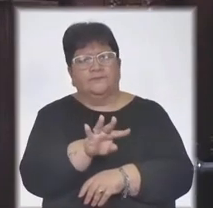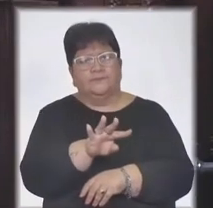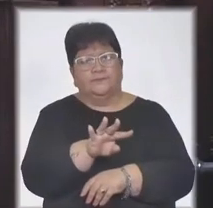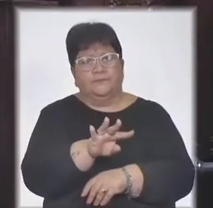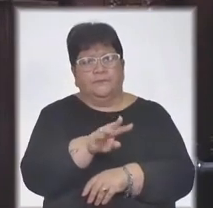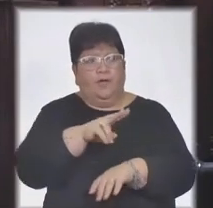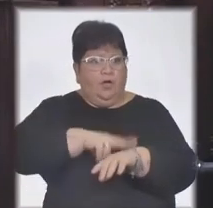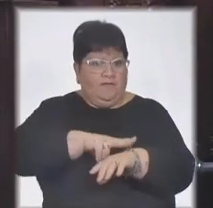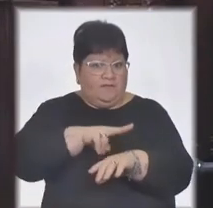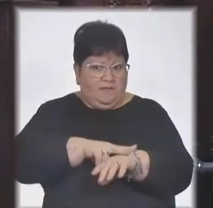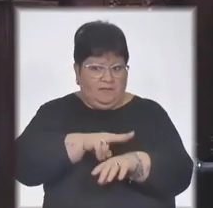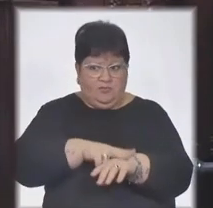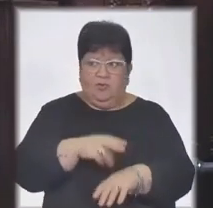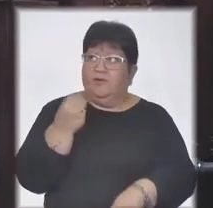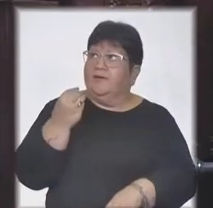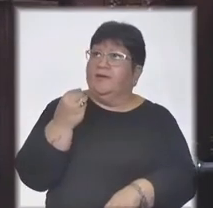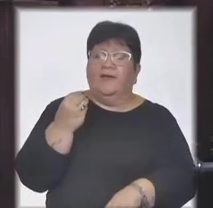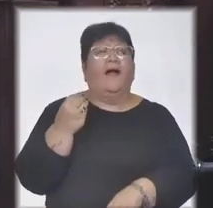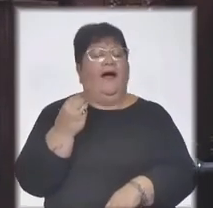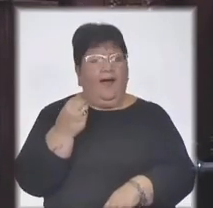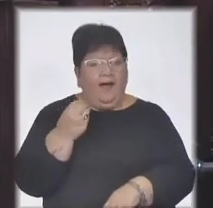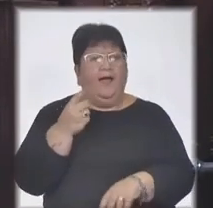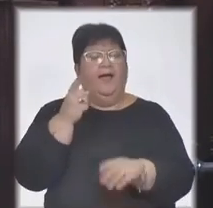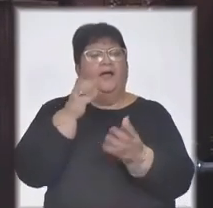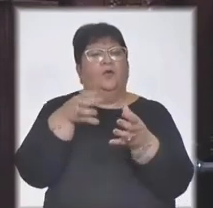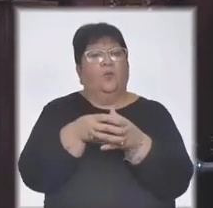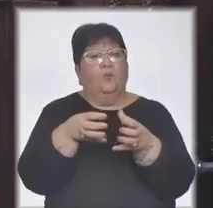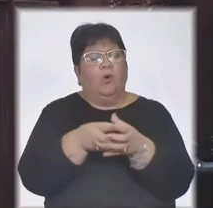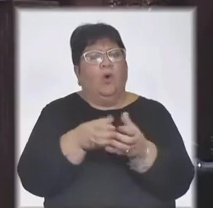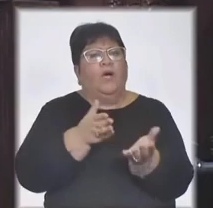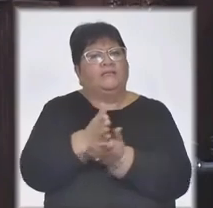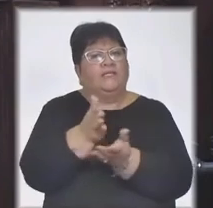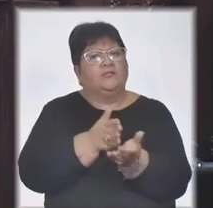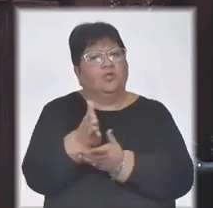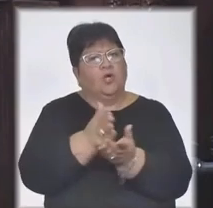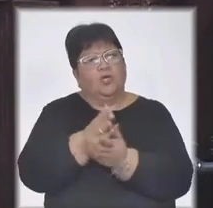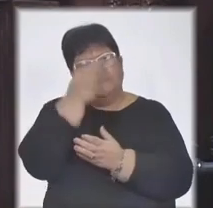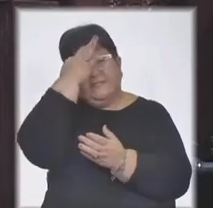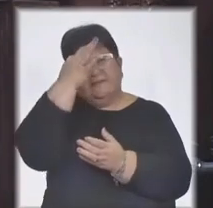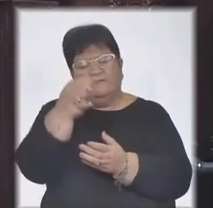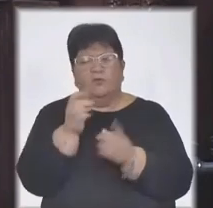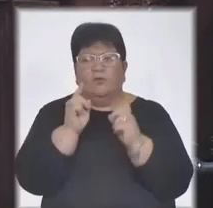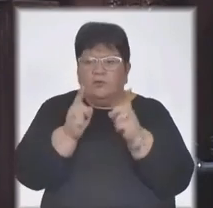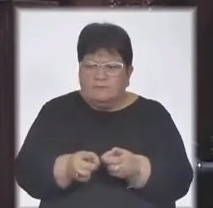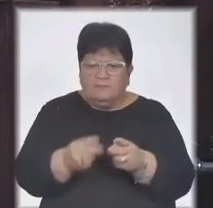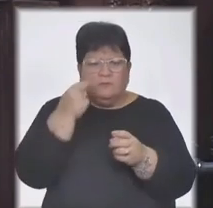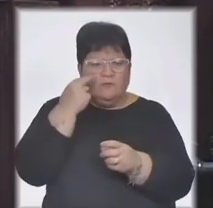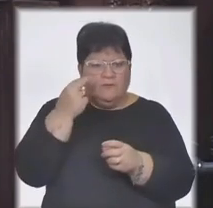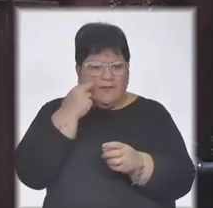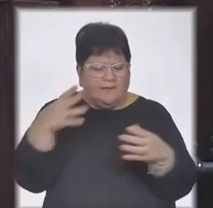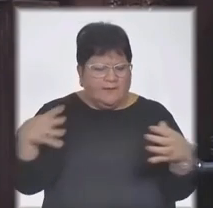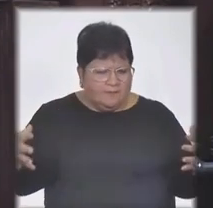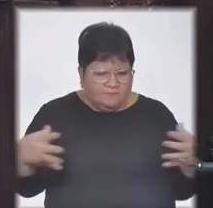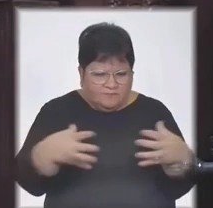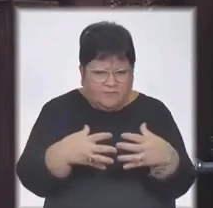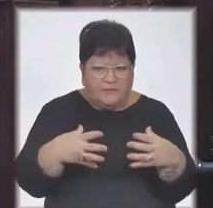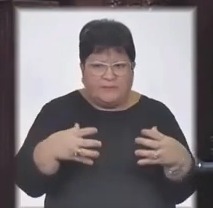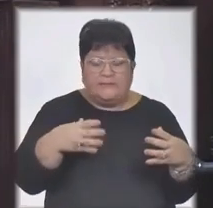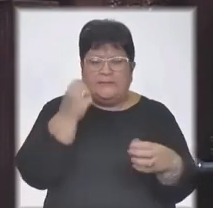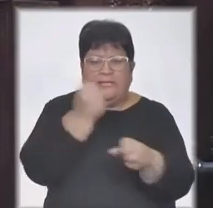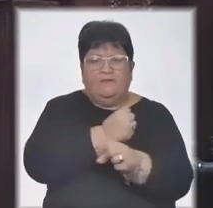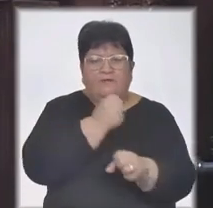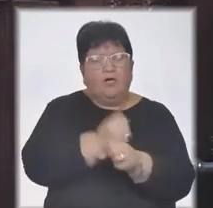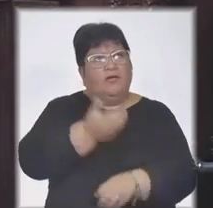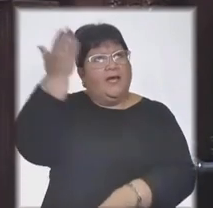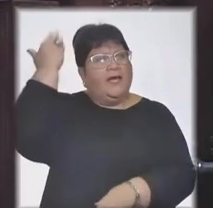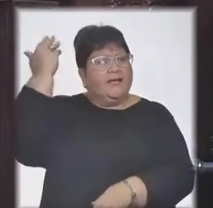dice el GACH. Se debe llevar en consideración la problemática del mundo del trabajo. En aquel momento el GACH